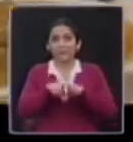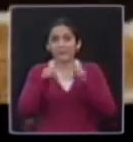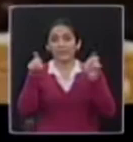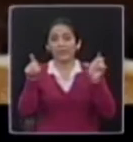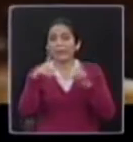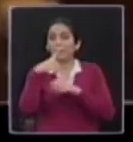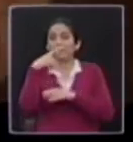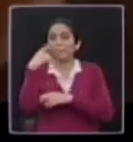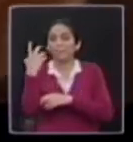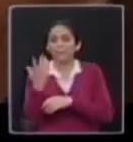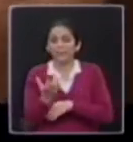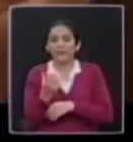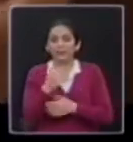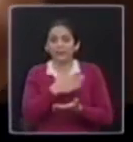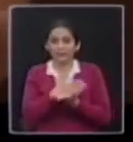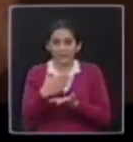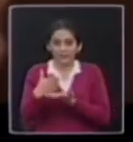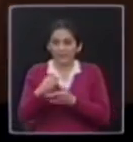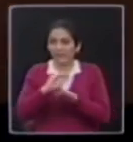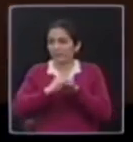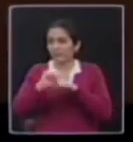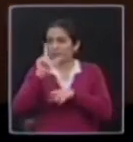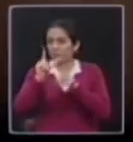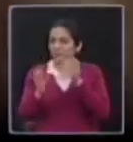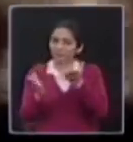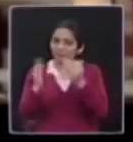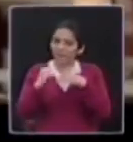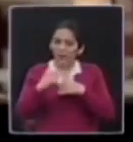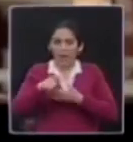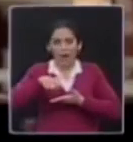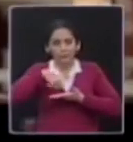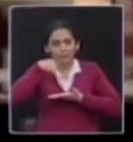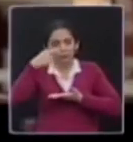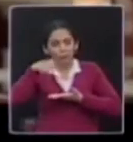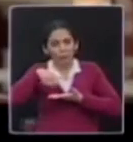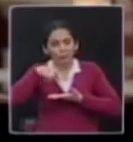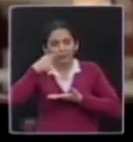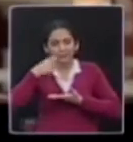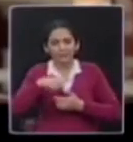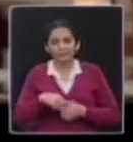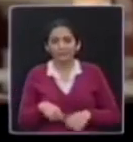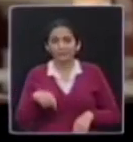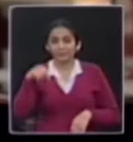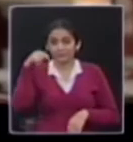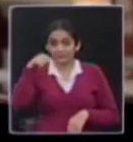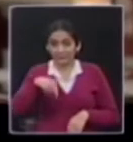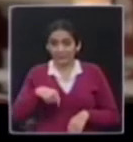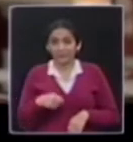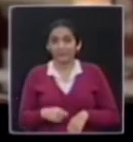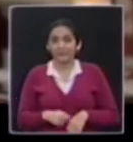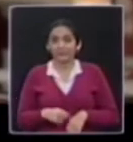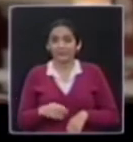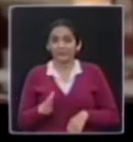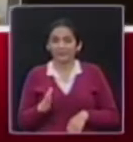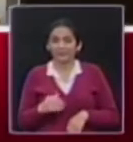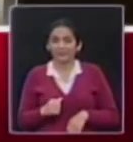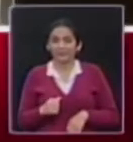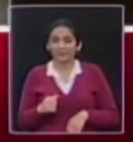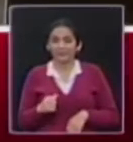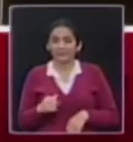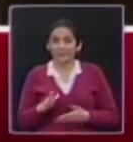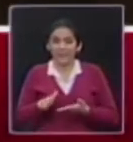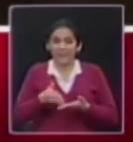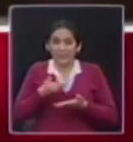invita a sus clientes a degustarlo en el centro de la ciudad. La fanesca, que llevamos aquí sirviéndola alrededor de